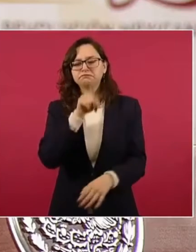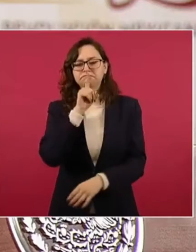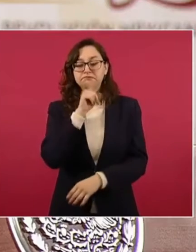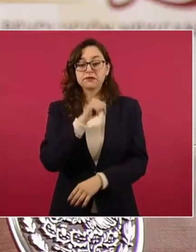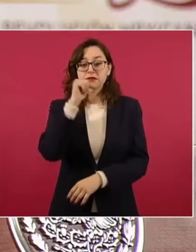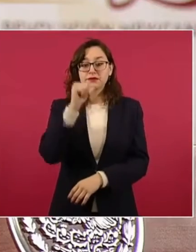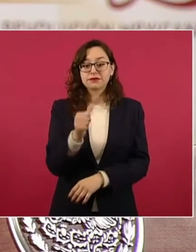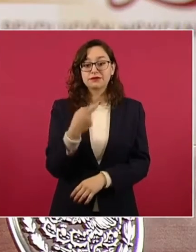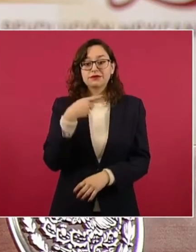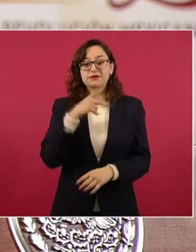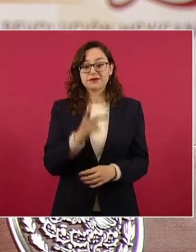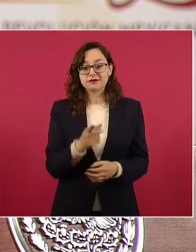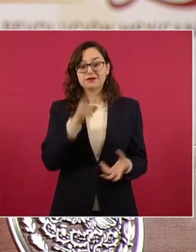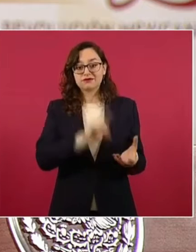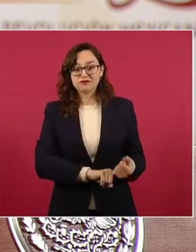se permitió